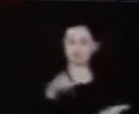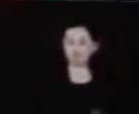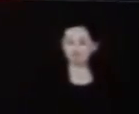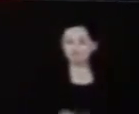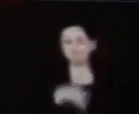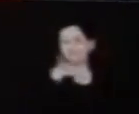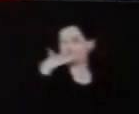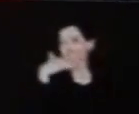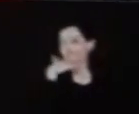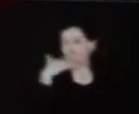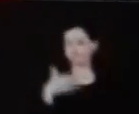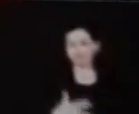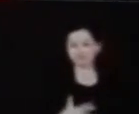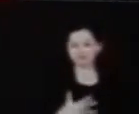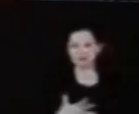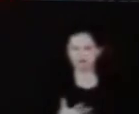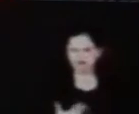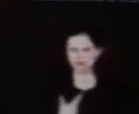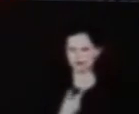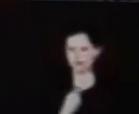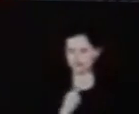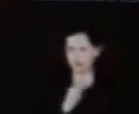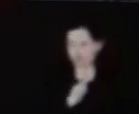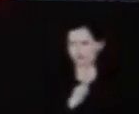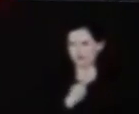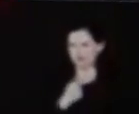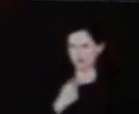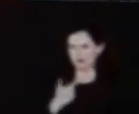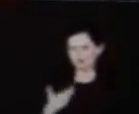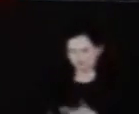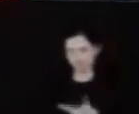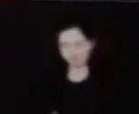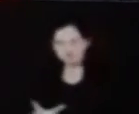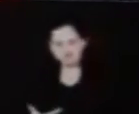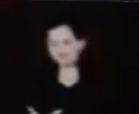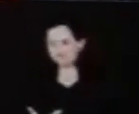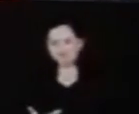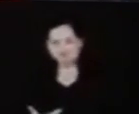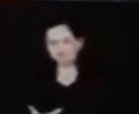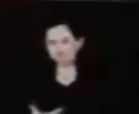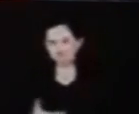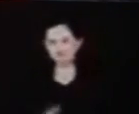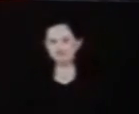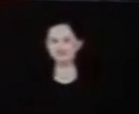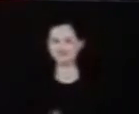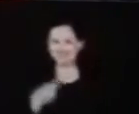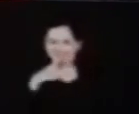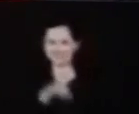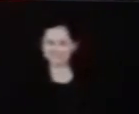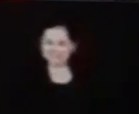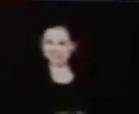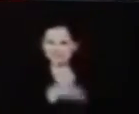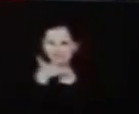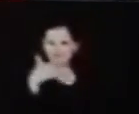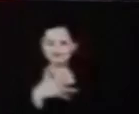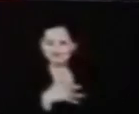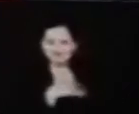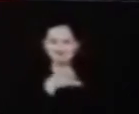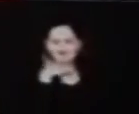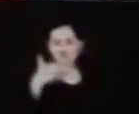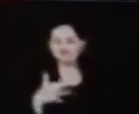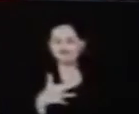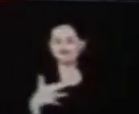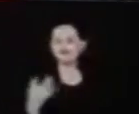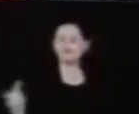corrupción y no por el deber del servicio público, y que su descomposición los pone bajo